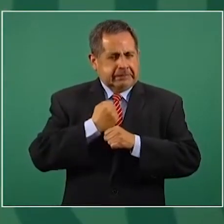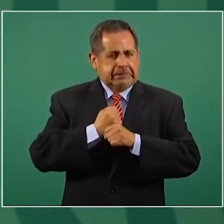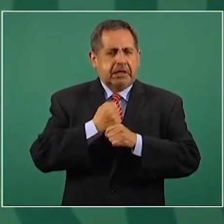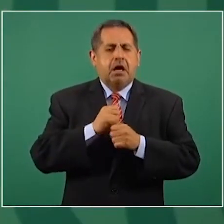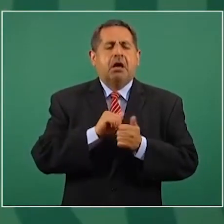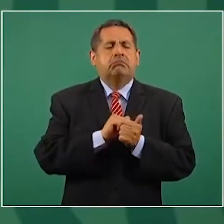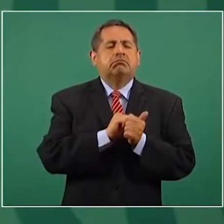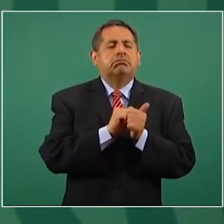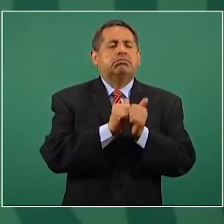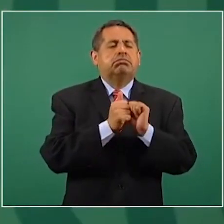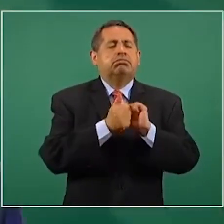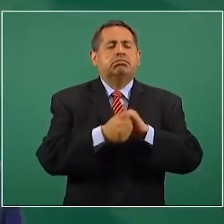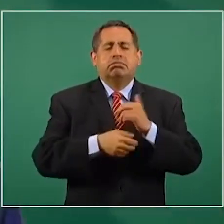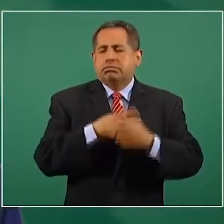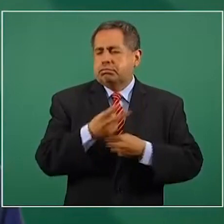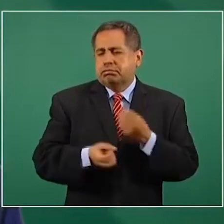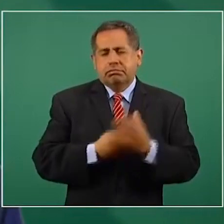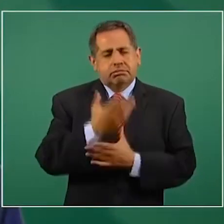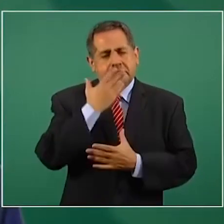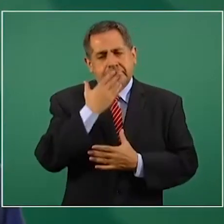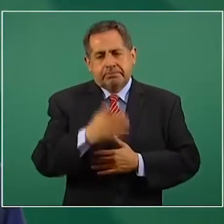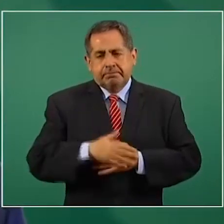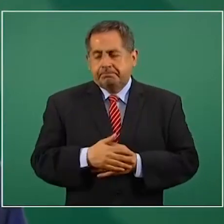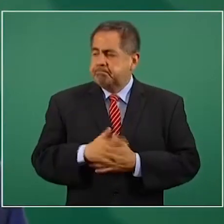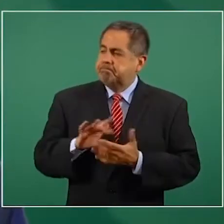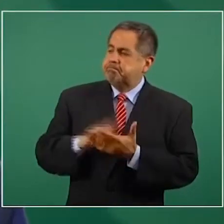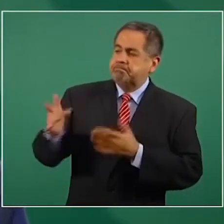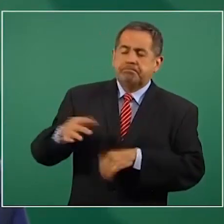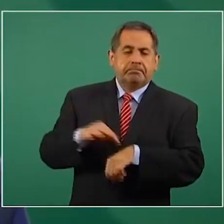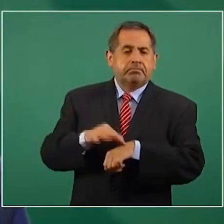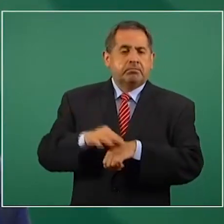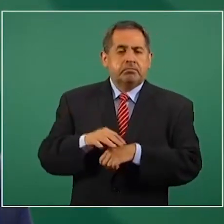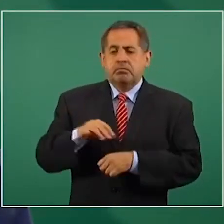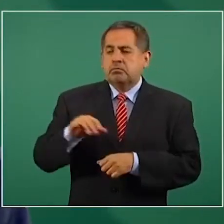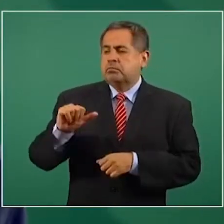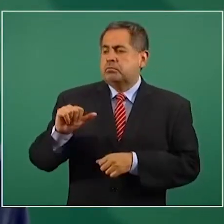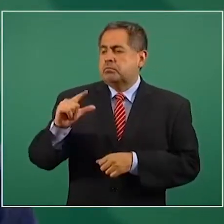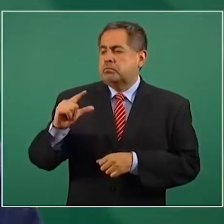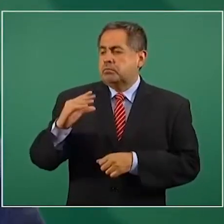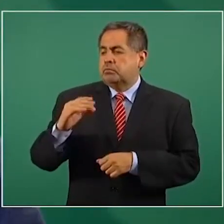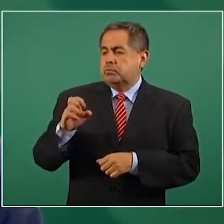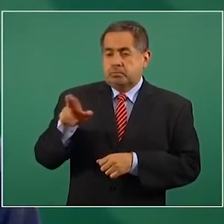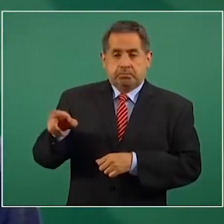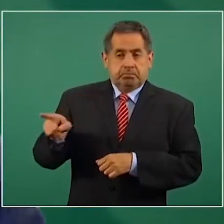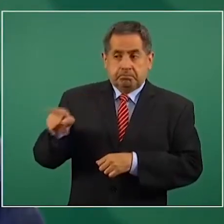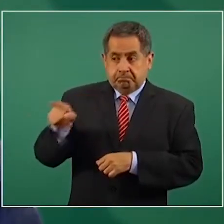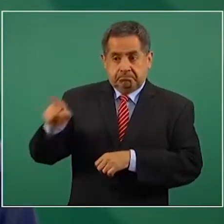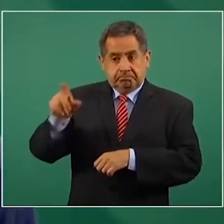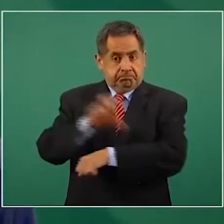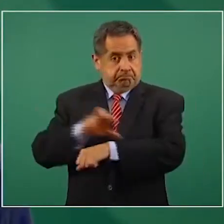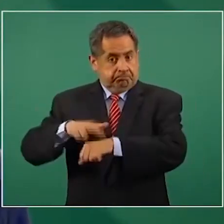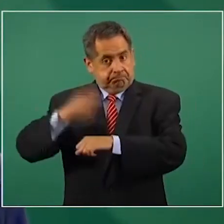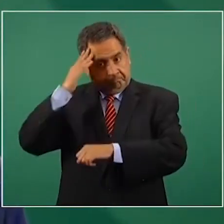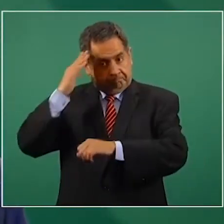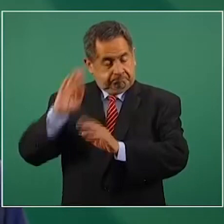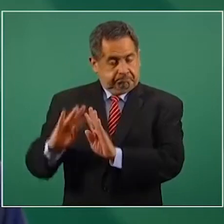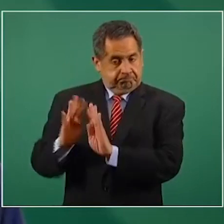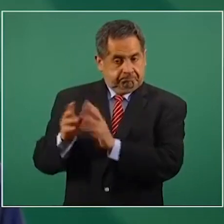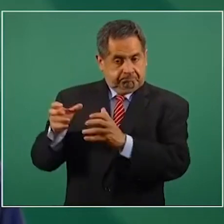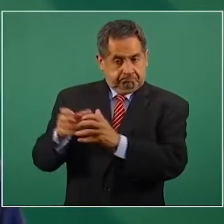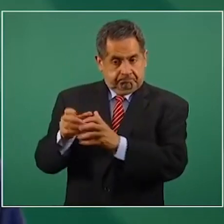adelante. Agradezco al doctor Jorge Alcocer, que fue el que coordinó a los